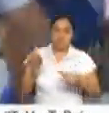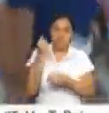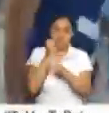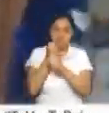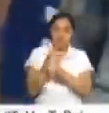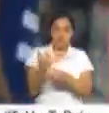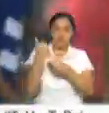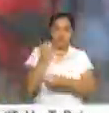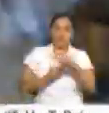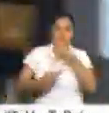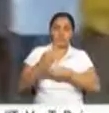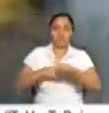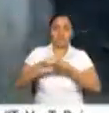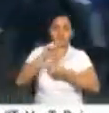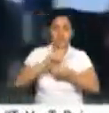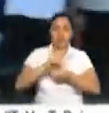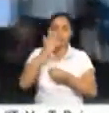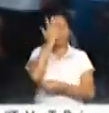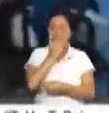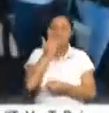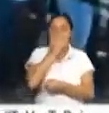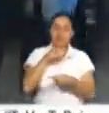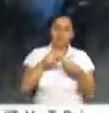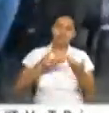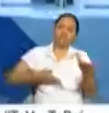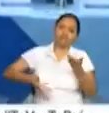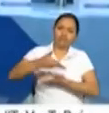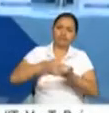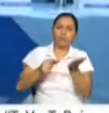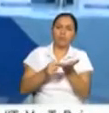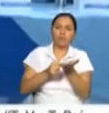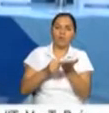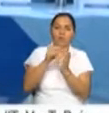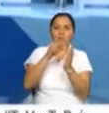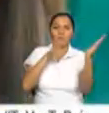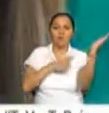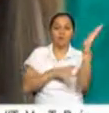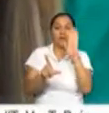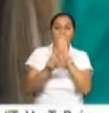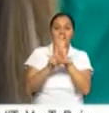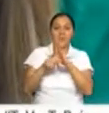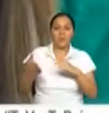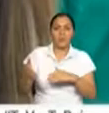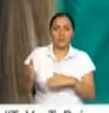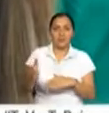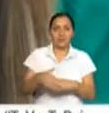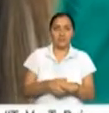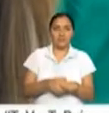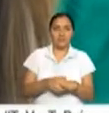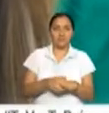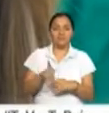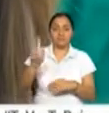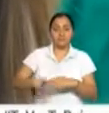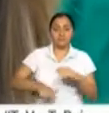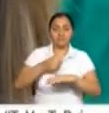cantón san lorenzo de la provincia de esmeraldas para socializar el borrador del proyecto de ley de pesca y acuacultura la titular de